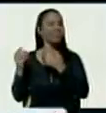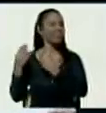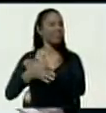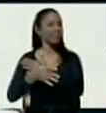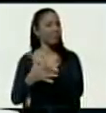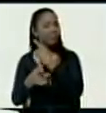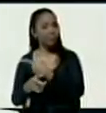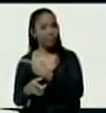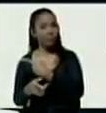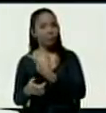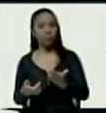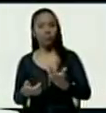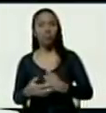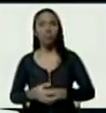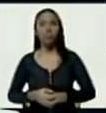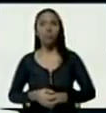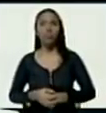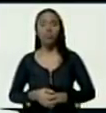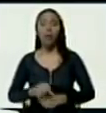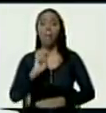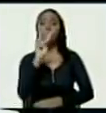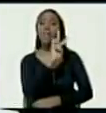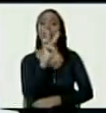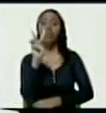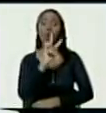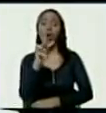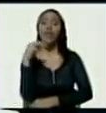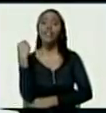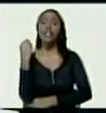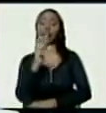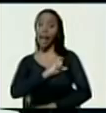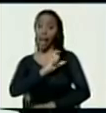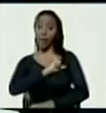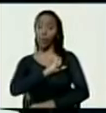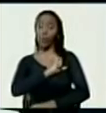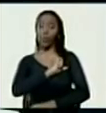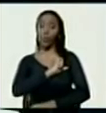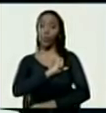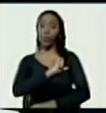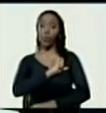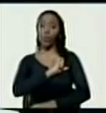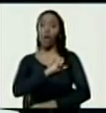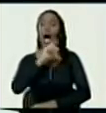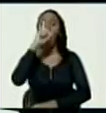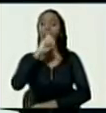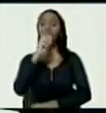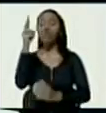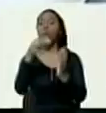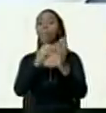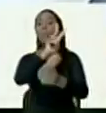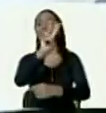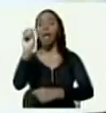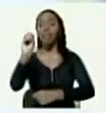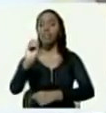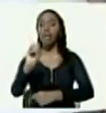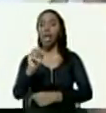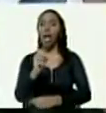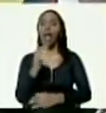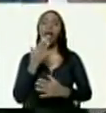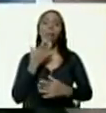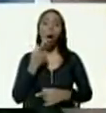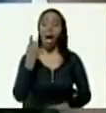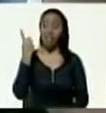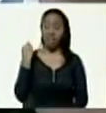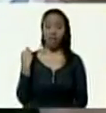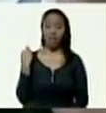acontece que el 22 de enero del año 2020, o sea, ayer,